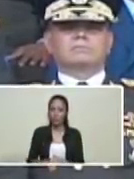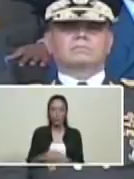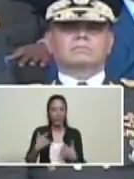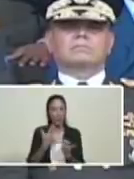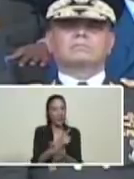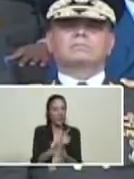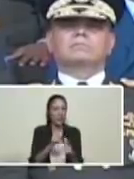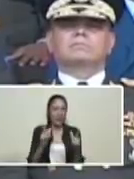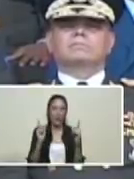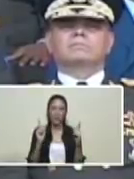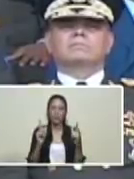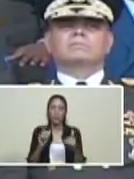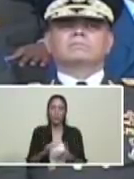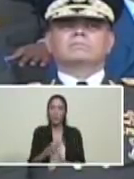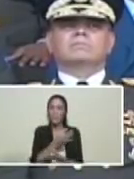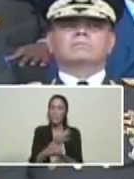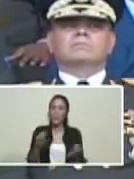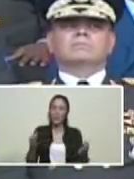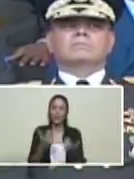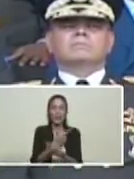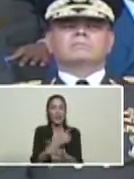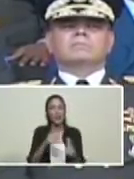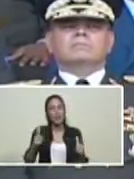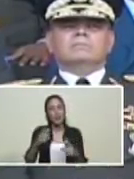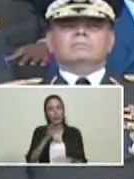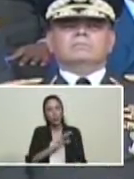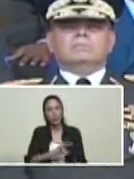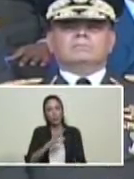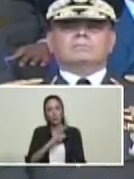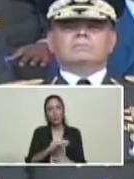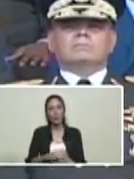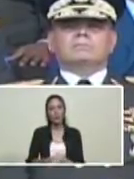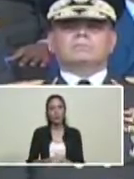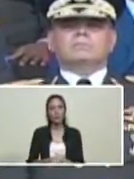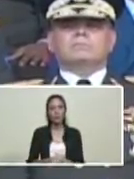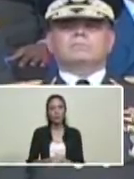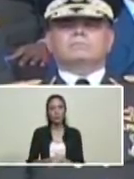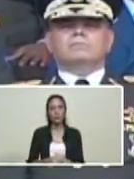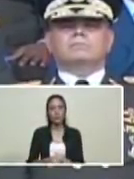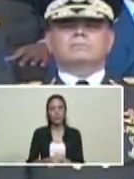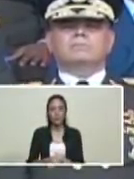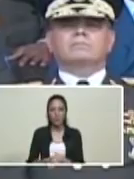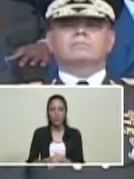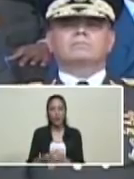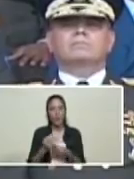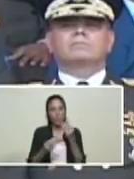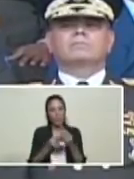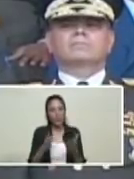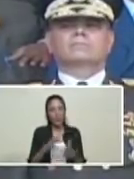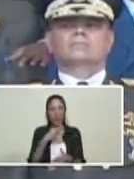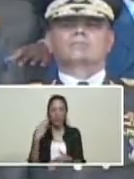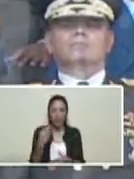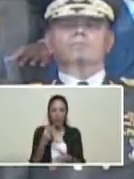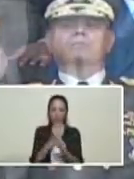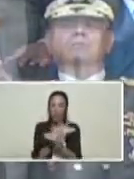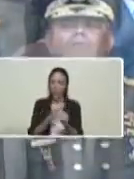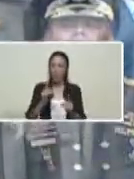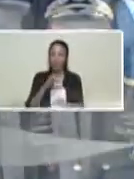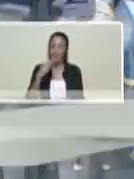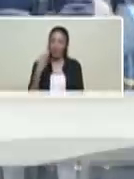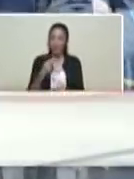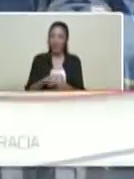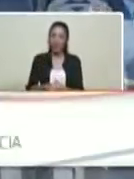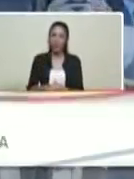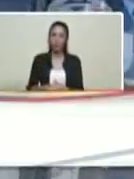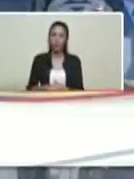nacional de liberación social para hacer la revolución de la democracia verdadera y